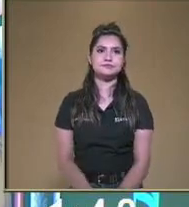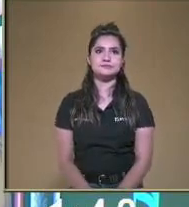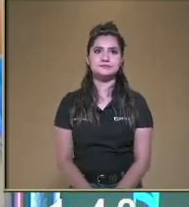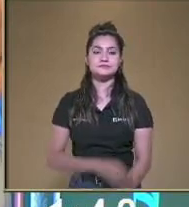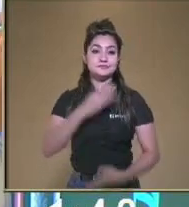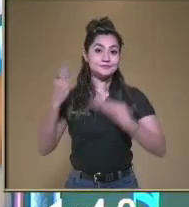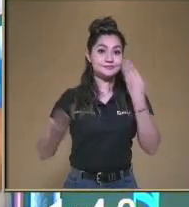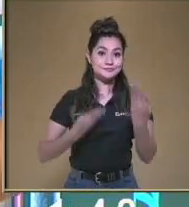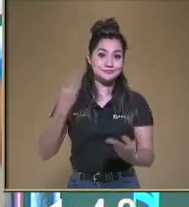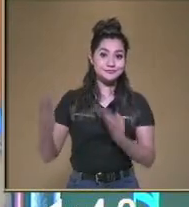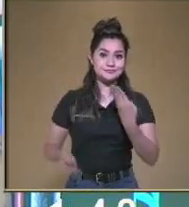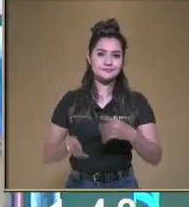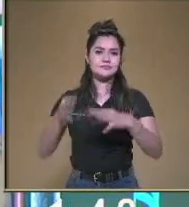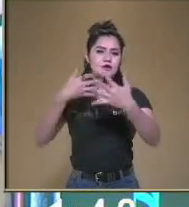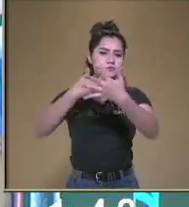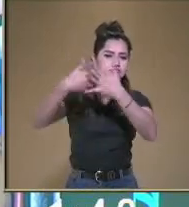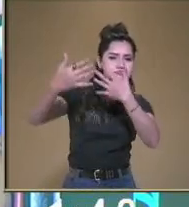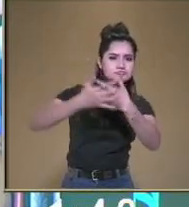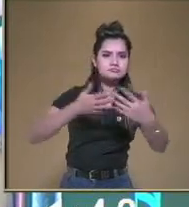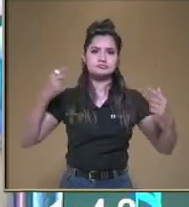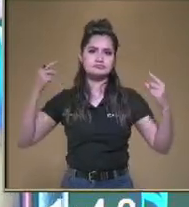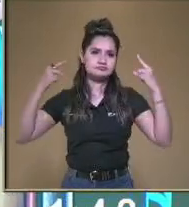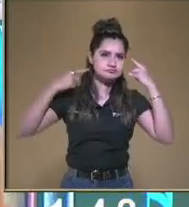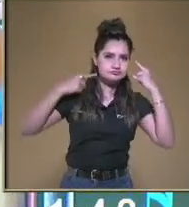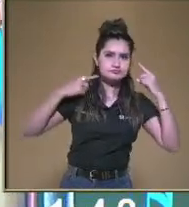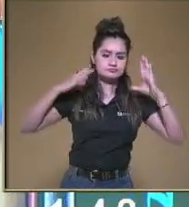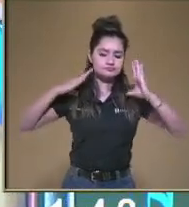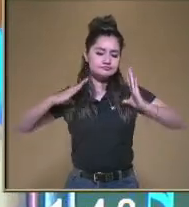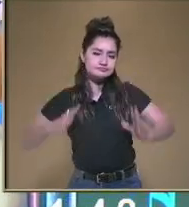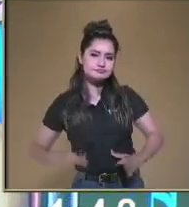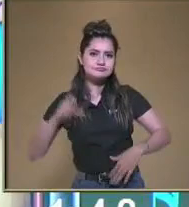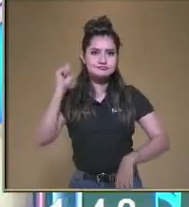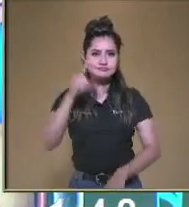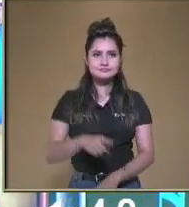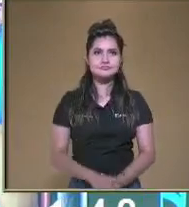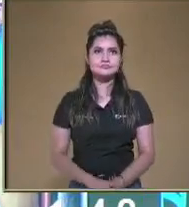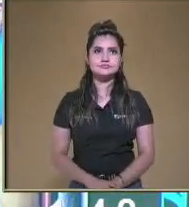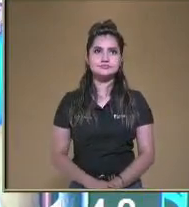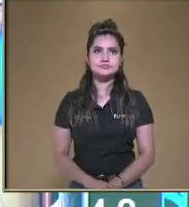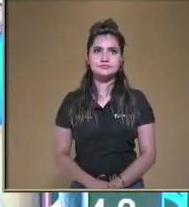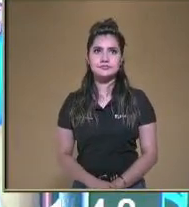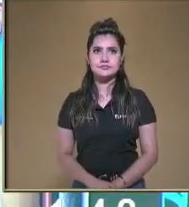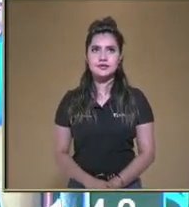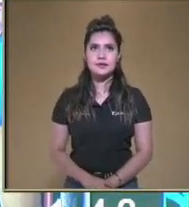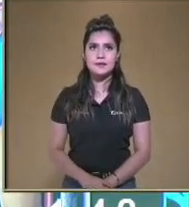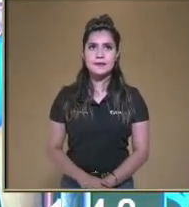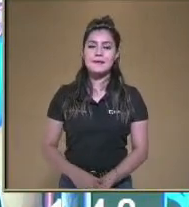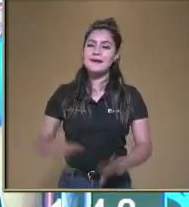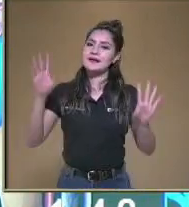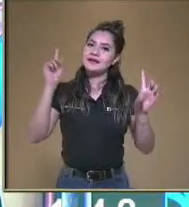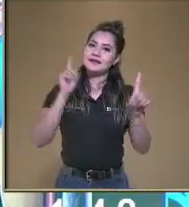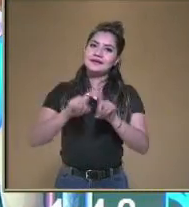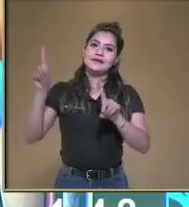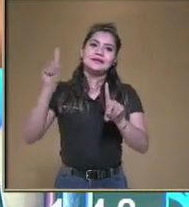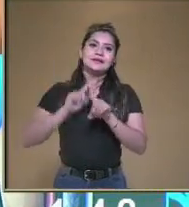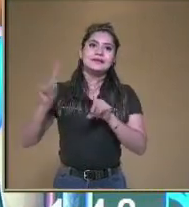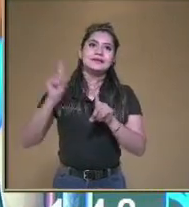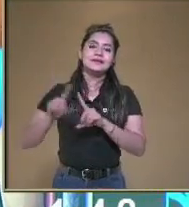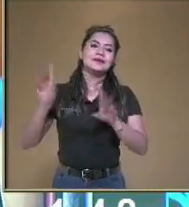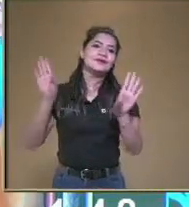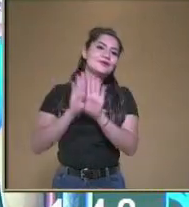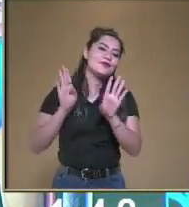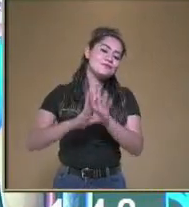bailar únicamente con las manos, con la cabeza, con nuestro torso. Puedo seccionarlo y dar muchísimos estilos y formas